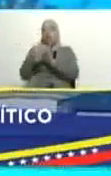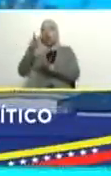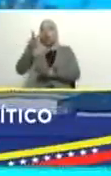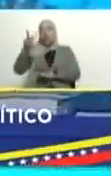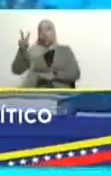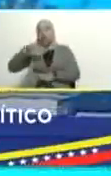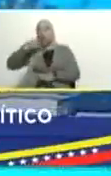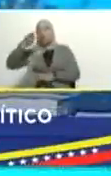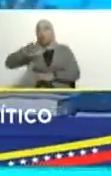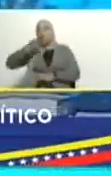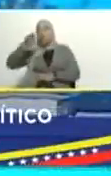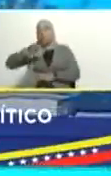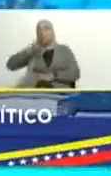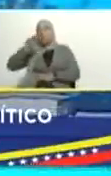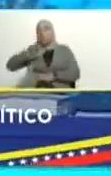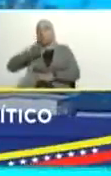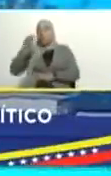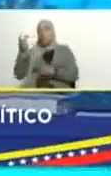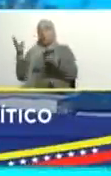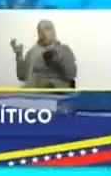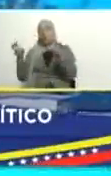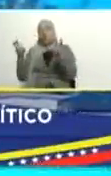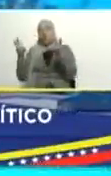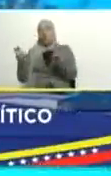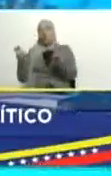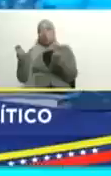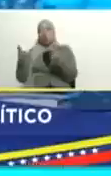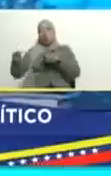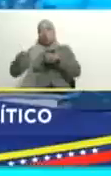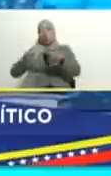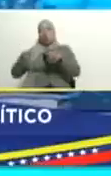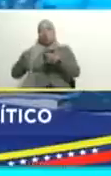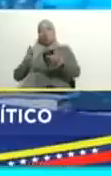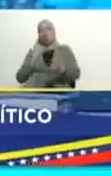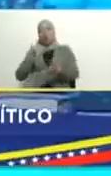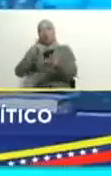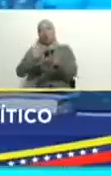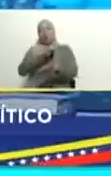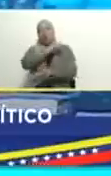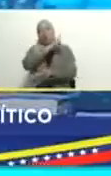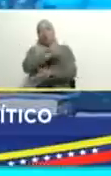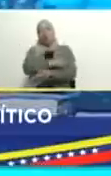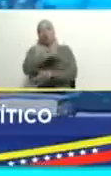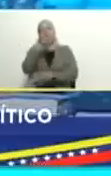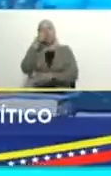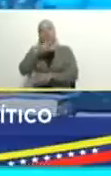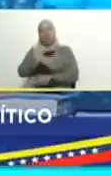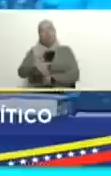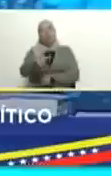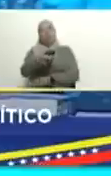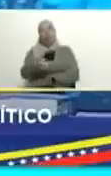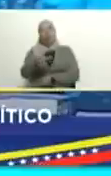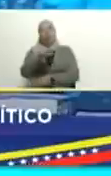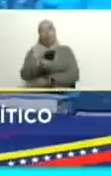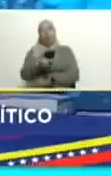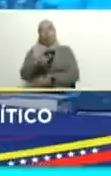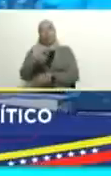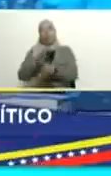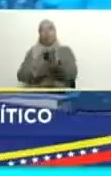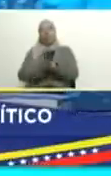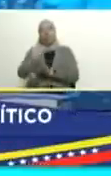político. Ha aumentado el protagonismo y la fuerza del poder popular, las